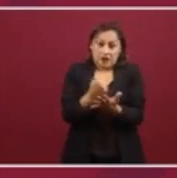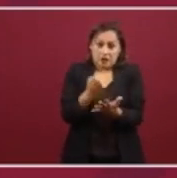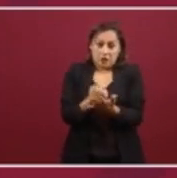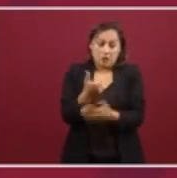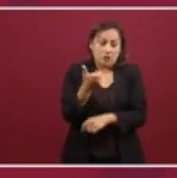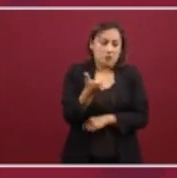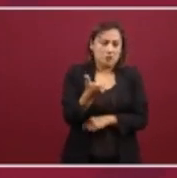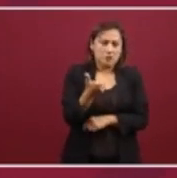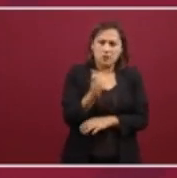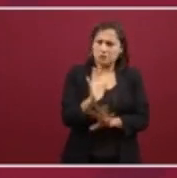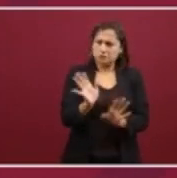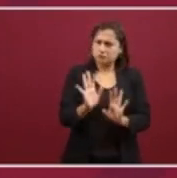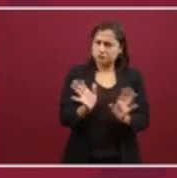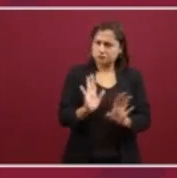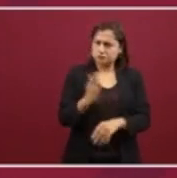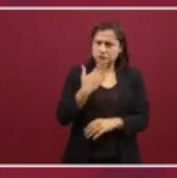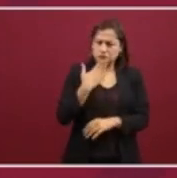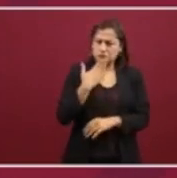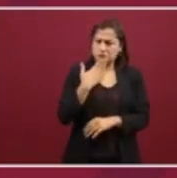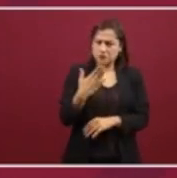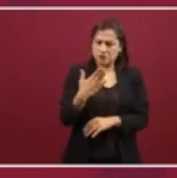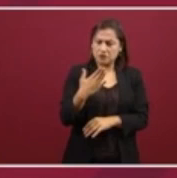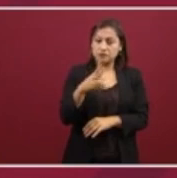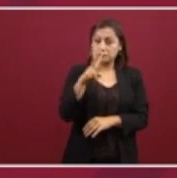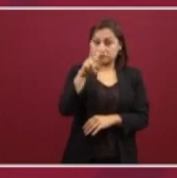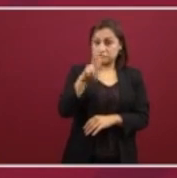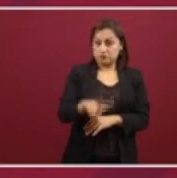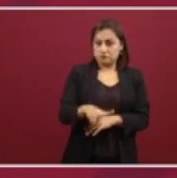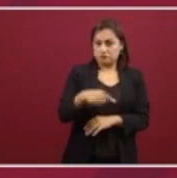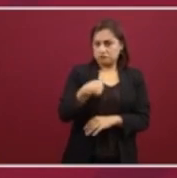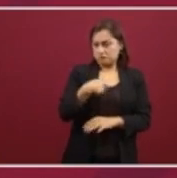No estamos de acuerdo con